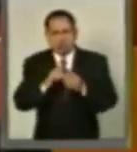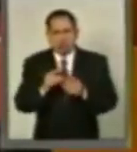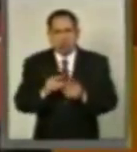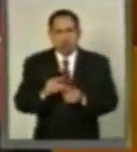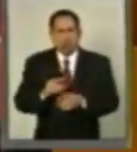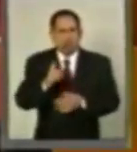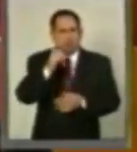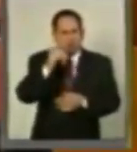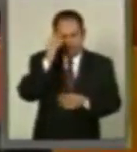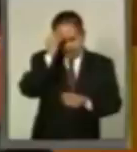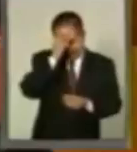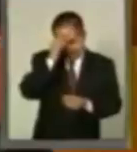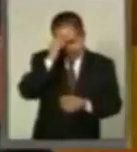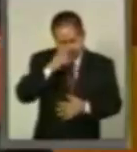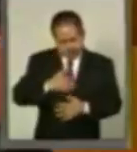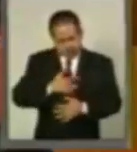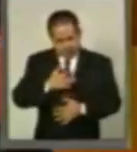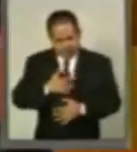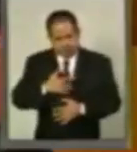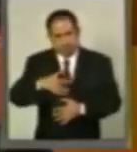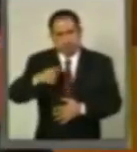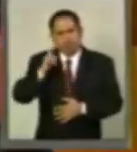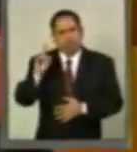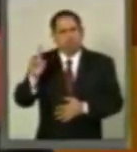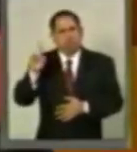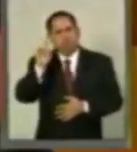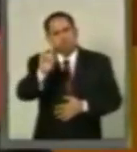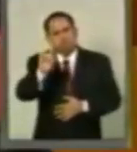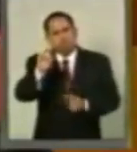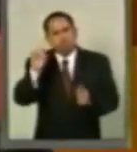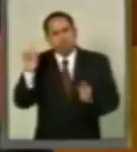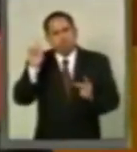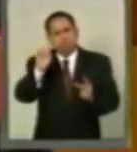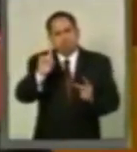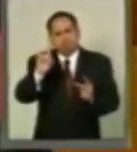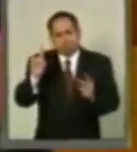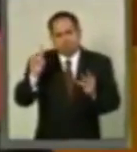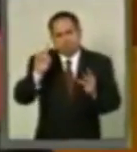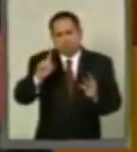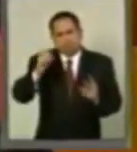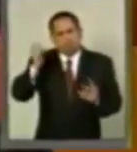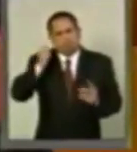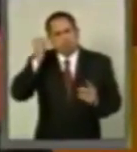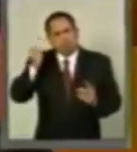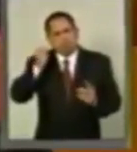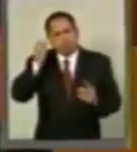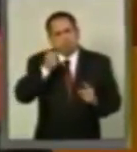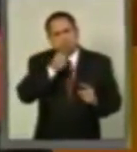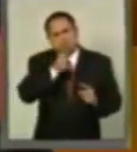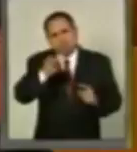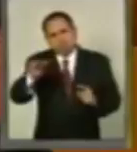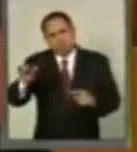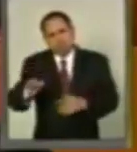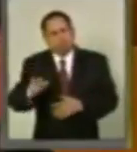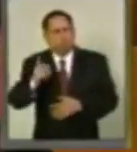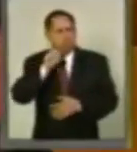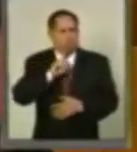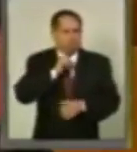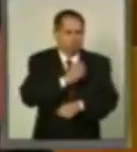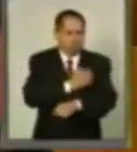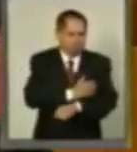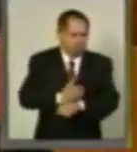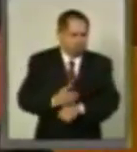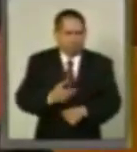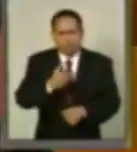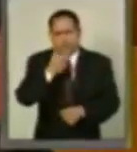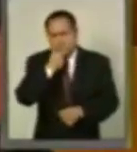compartir unas reflexiones de lo que aquí se ha venido exponiendo por algunos compañeras y compañeros